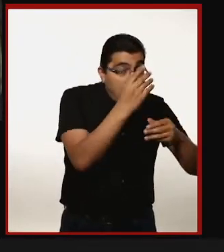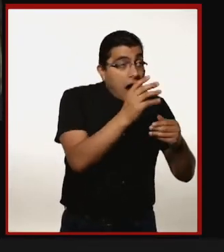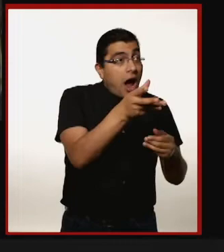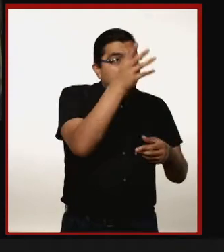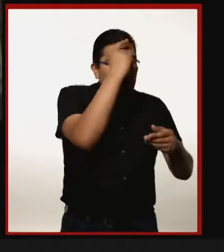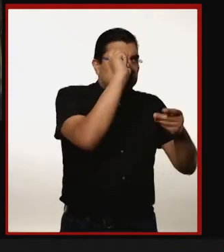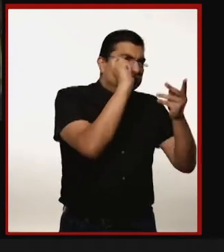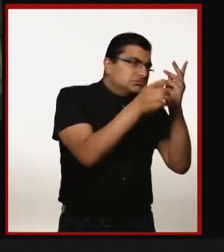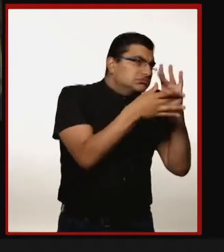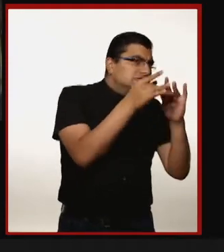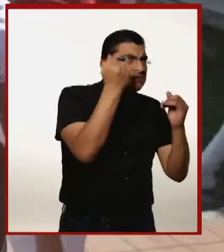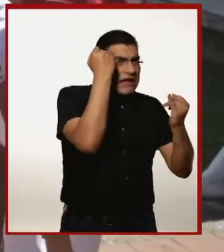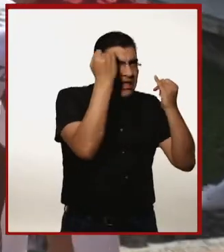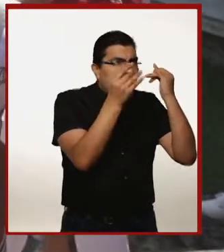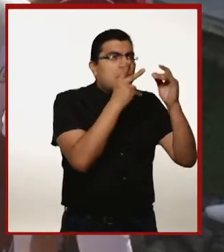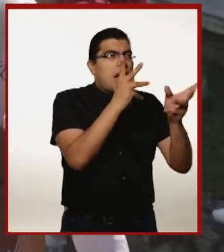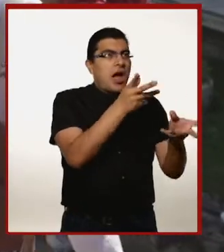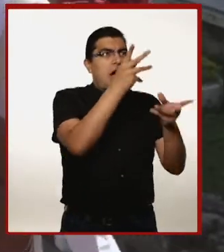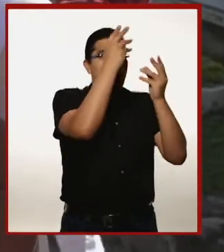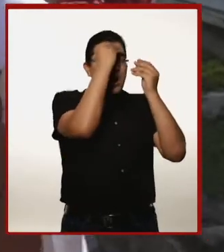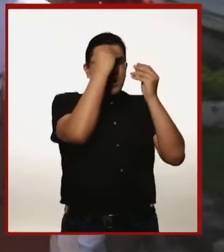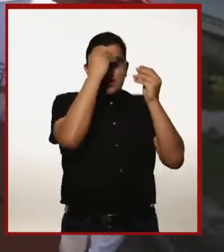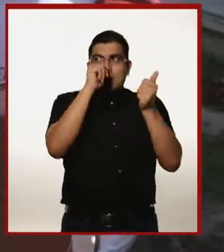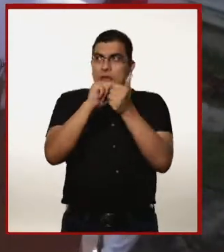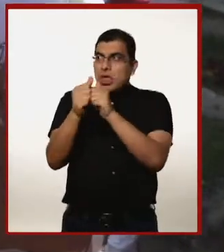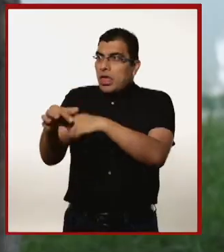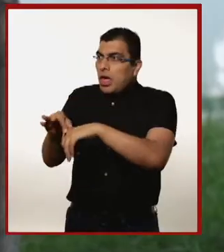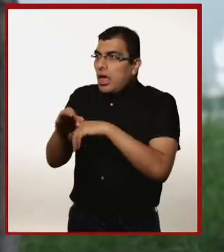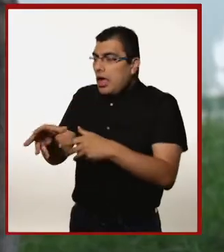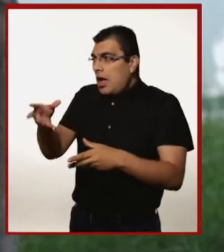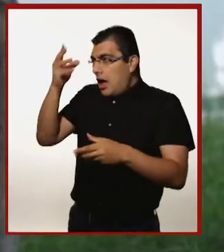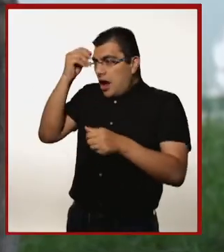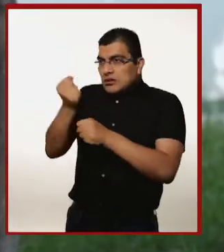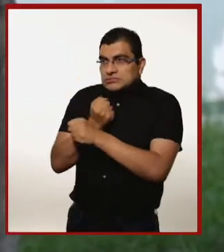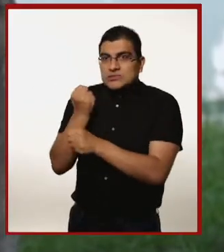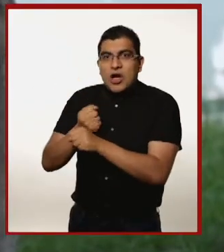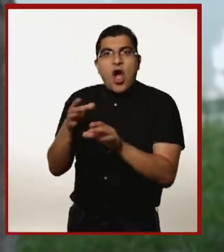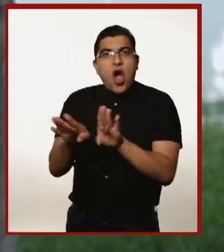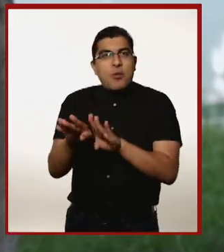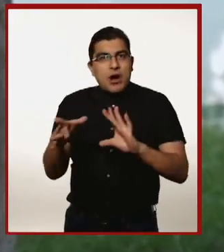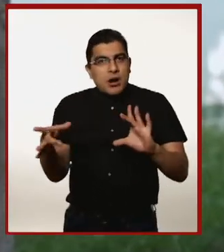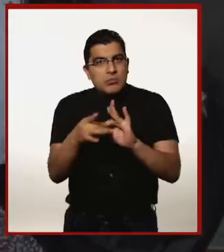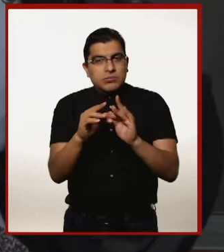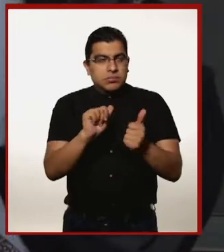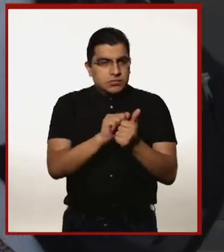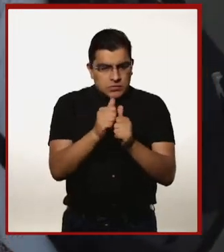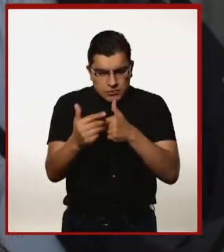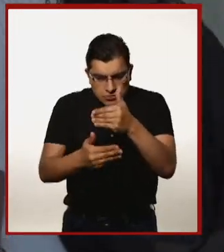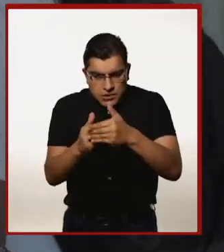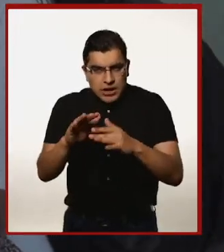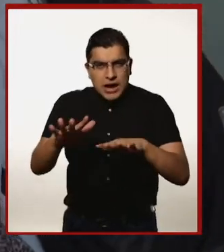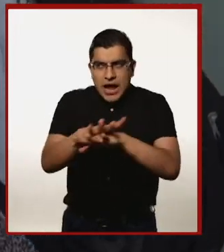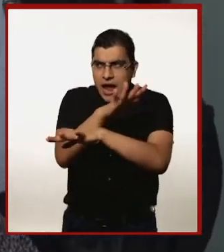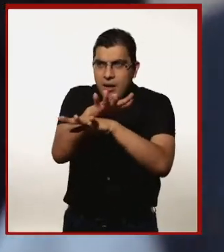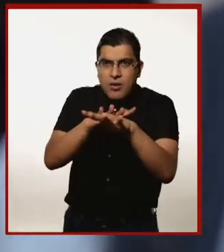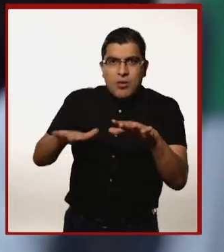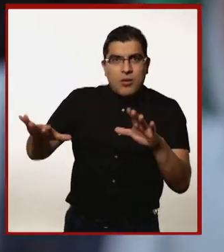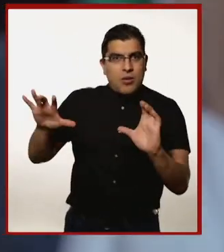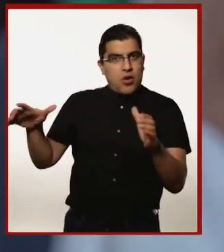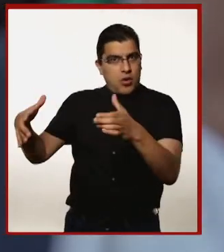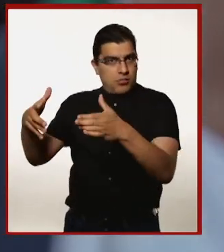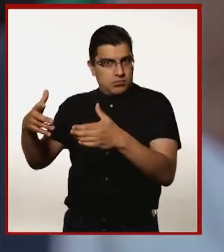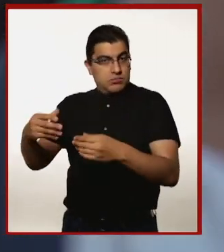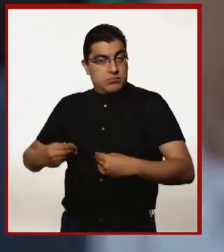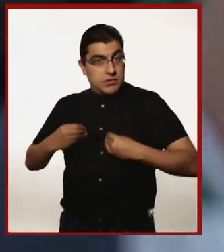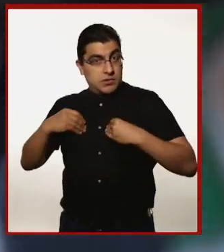lo que aprendimos en teoría. La comunidad nos da un espacio para desplegar todas esas habilidades, para construir, para transformar. La